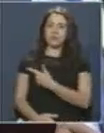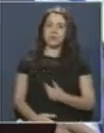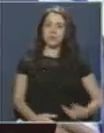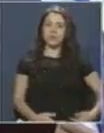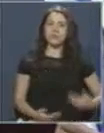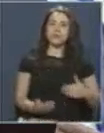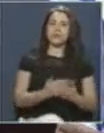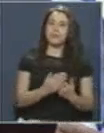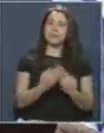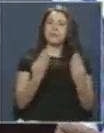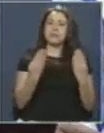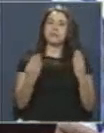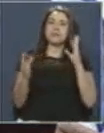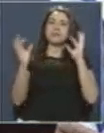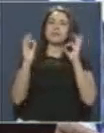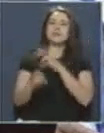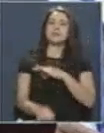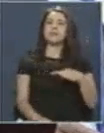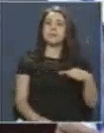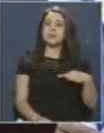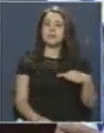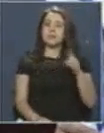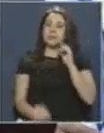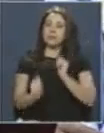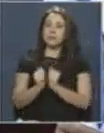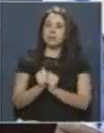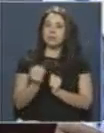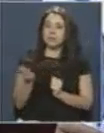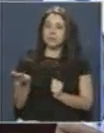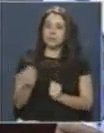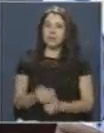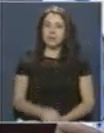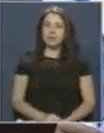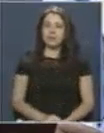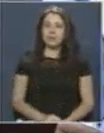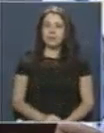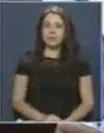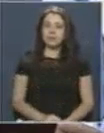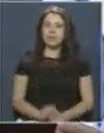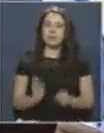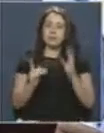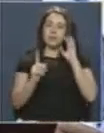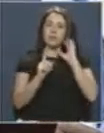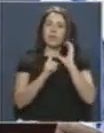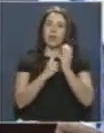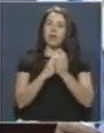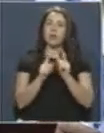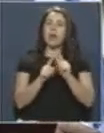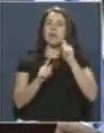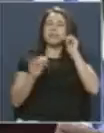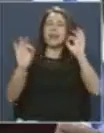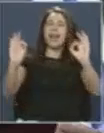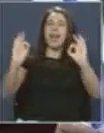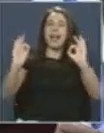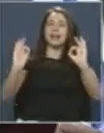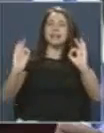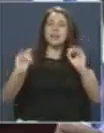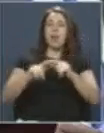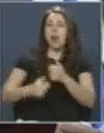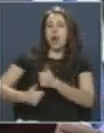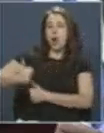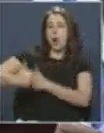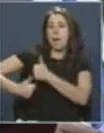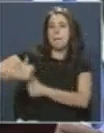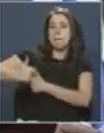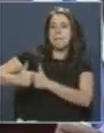y aprovecho de saludar a la señora ministra que hoy día nos acompaña, pareciera que la cultura del éxito, la competencia